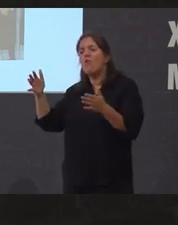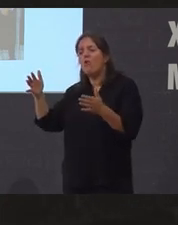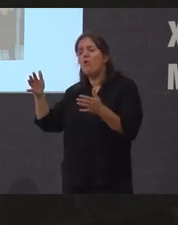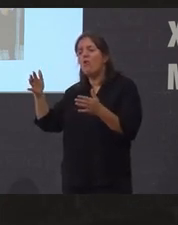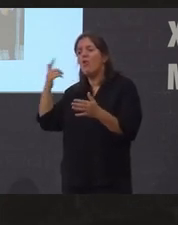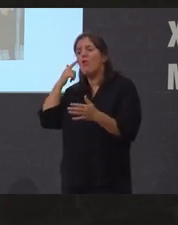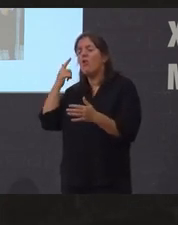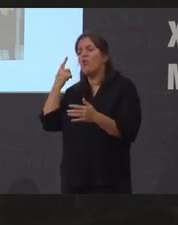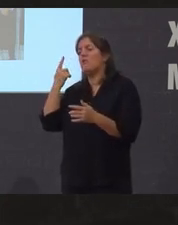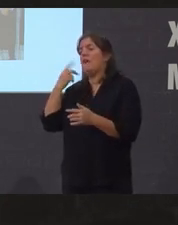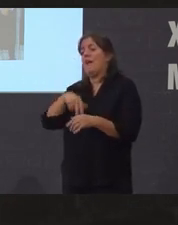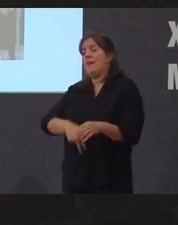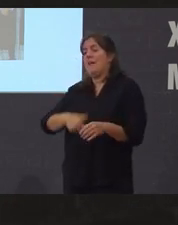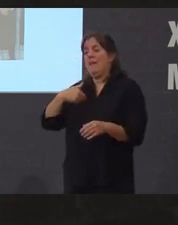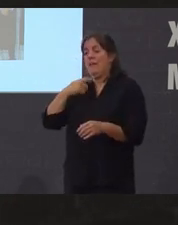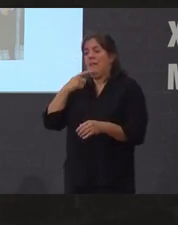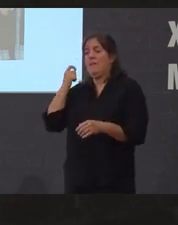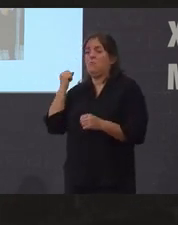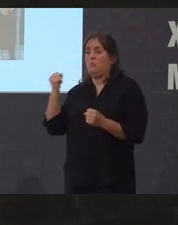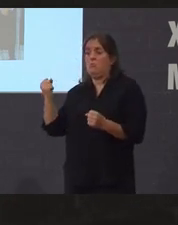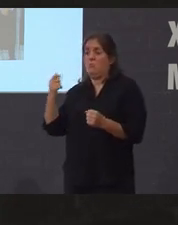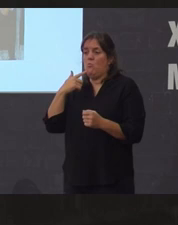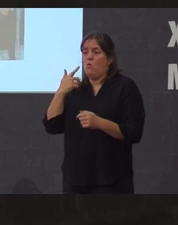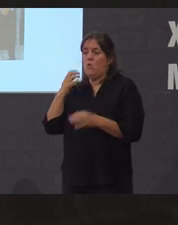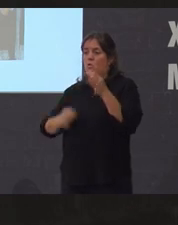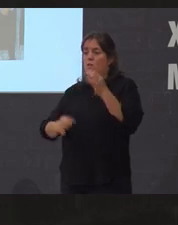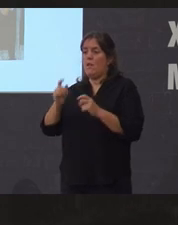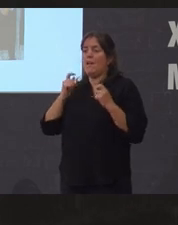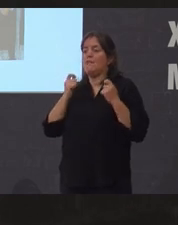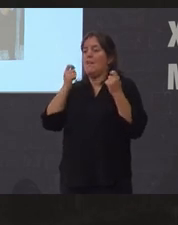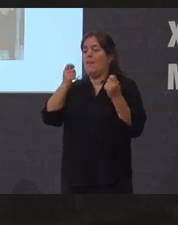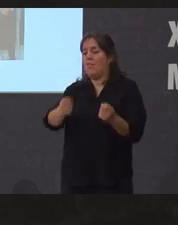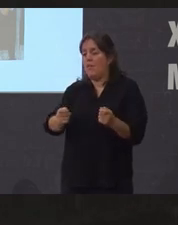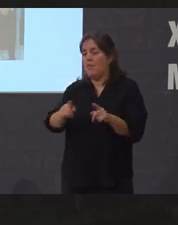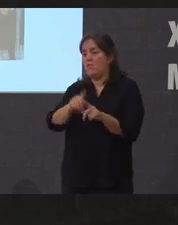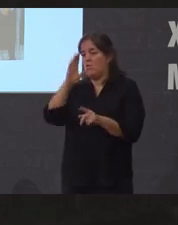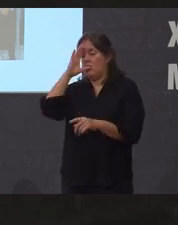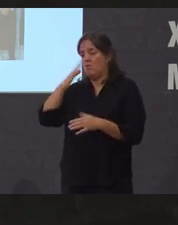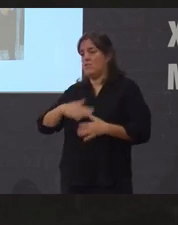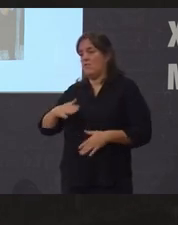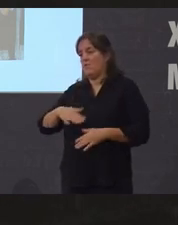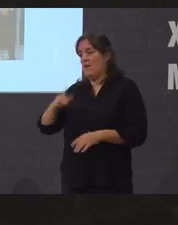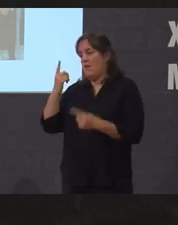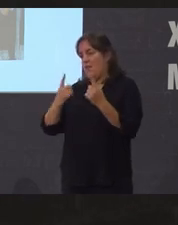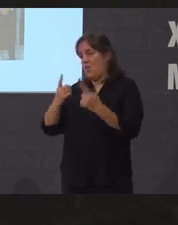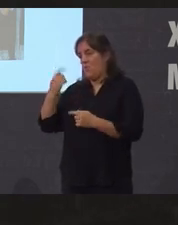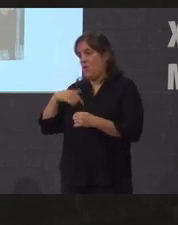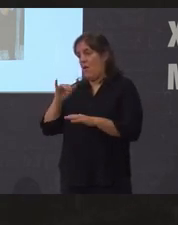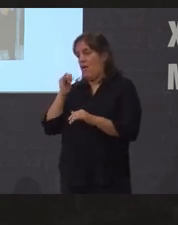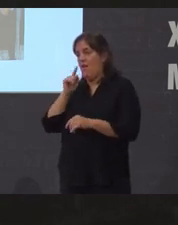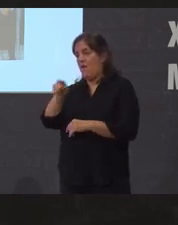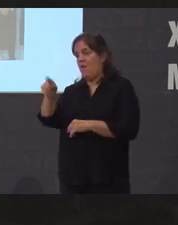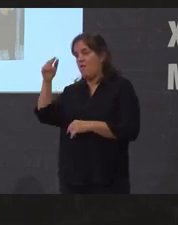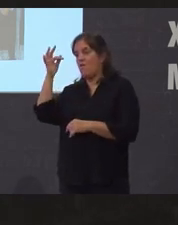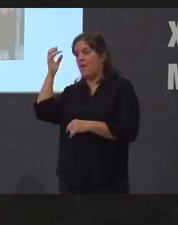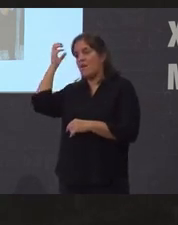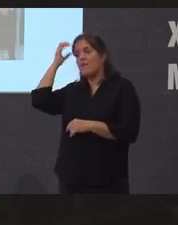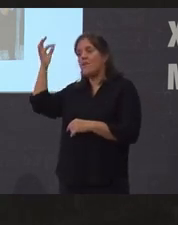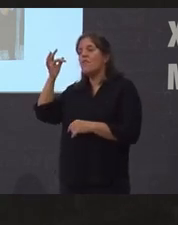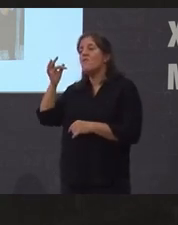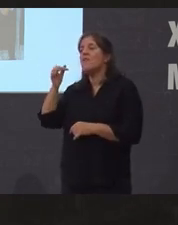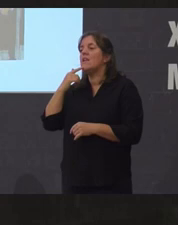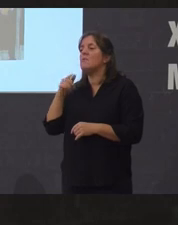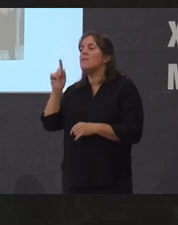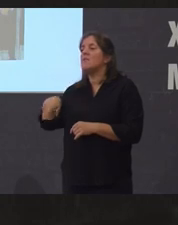do Poder Xudicial, que lle cede, dos disfraces que ten Felipe, que tamén está aí